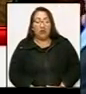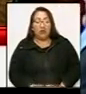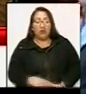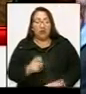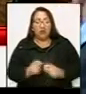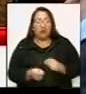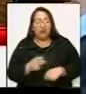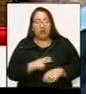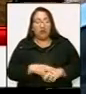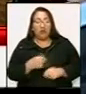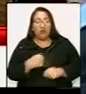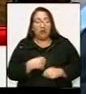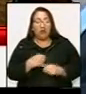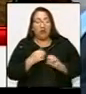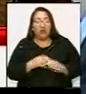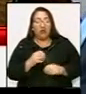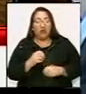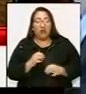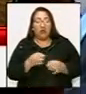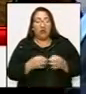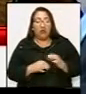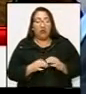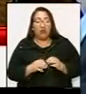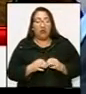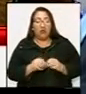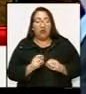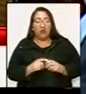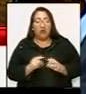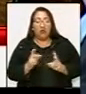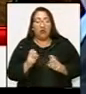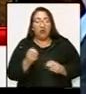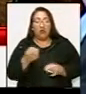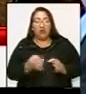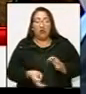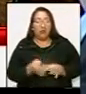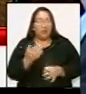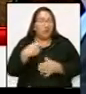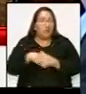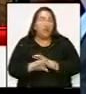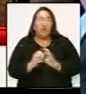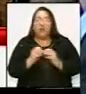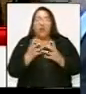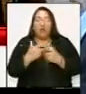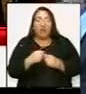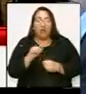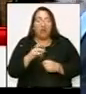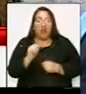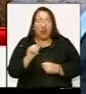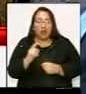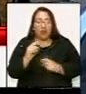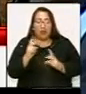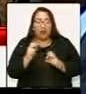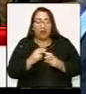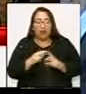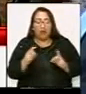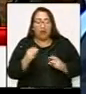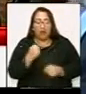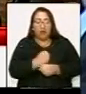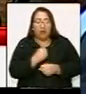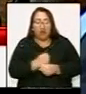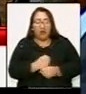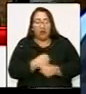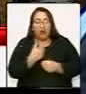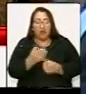personas naturales, que tienen actividades como personas naturales, y no las empresas jurídicas. Dentro de las empresas jurídicas hay un mecanismo distinto de